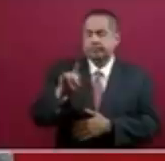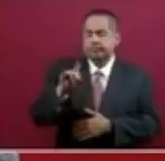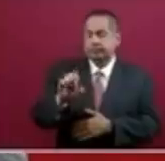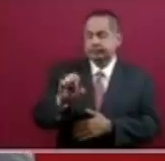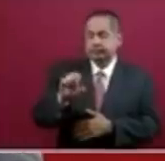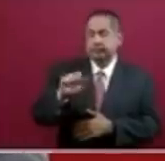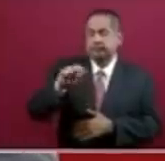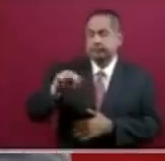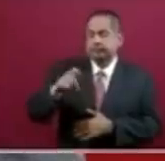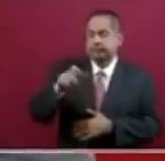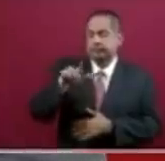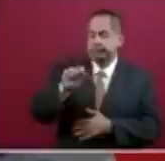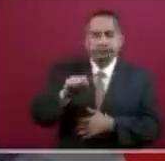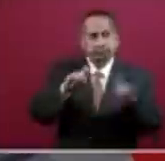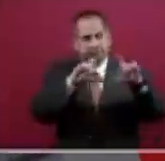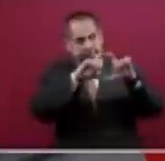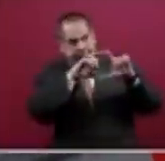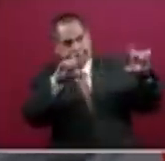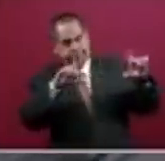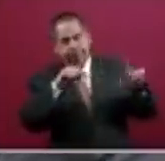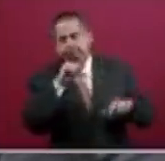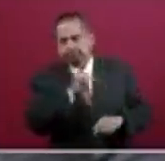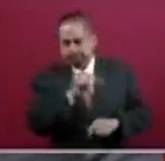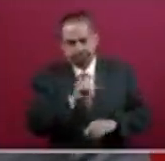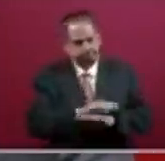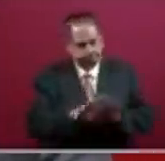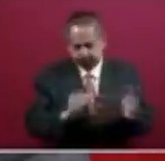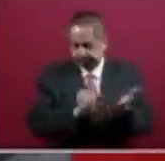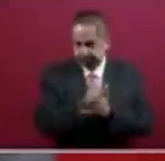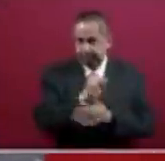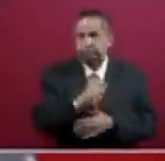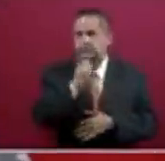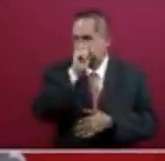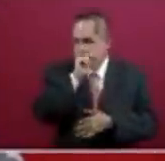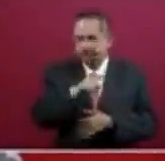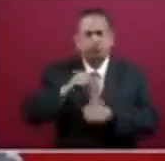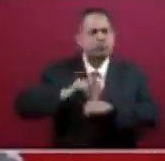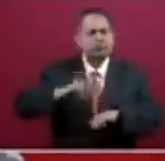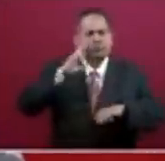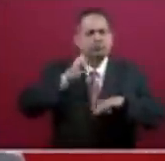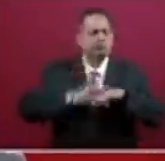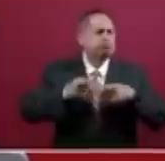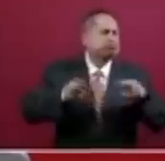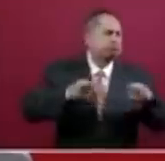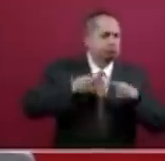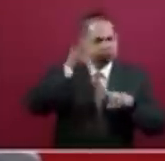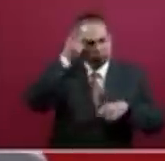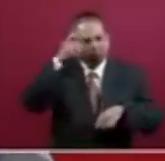y va a estar, en efecto, operado por